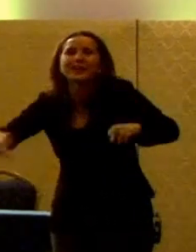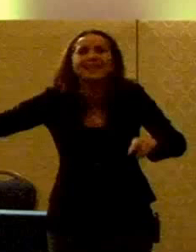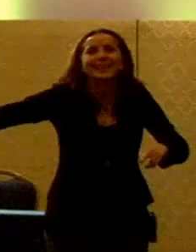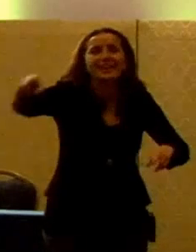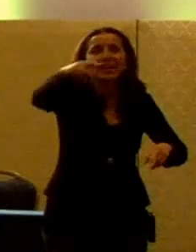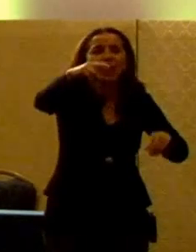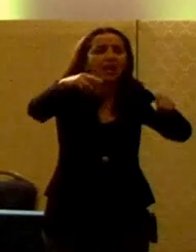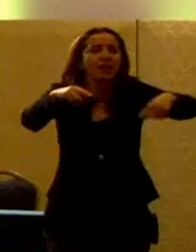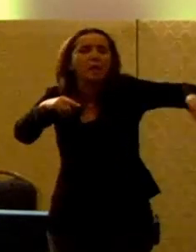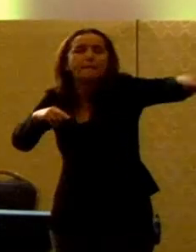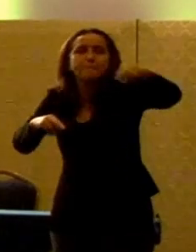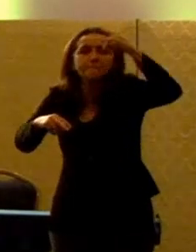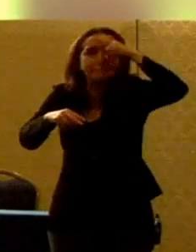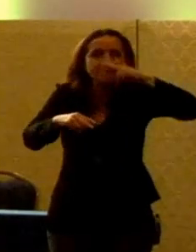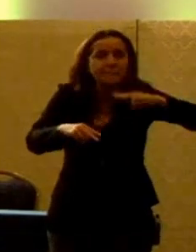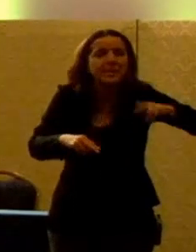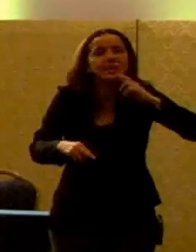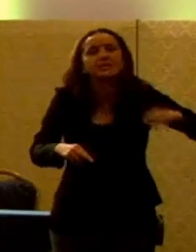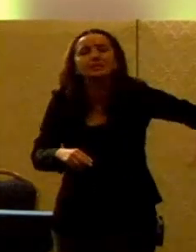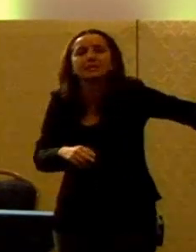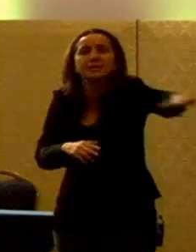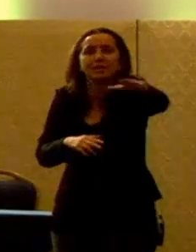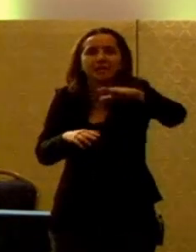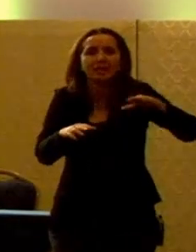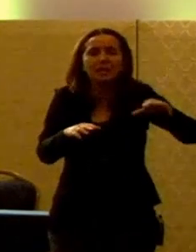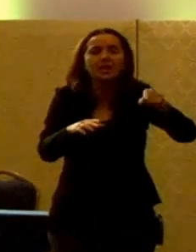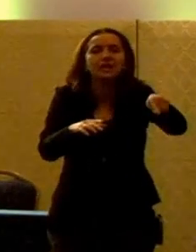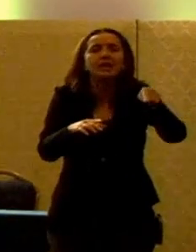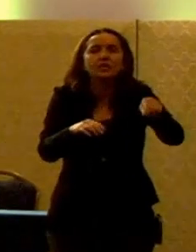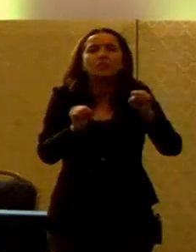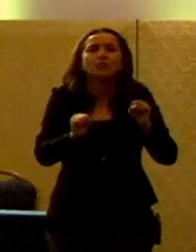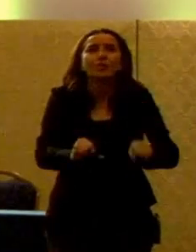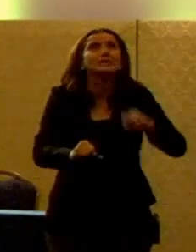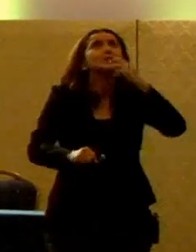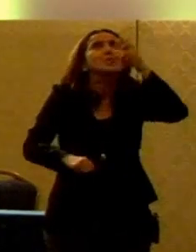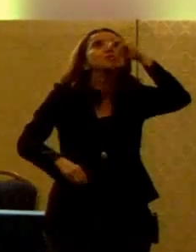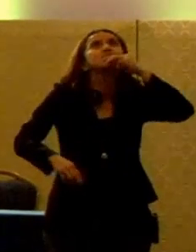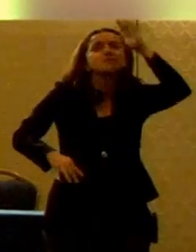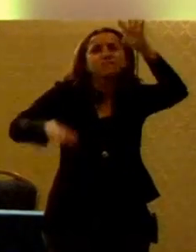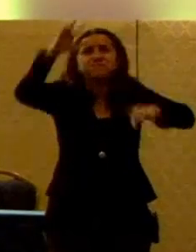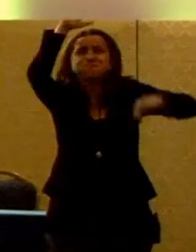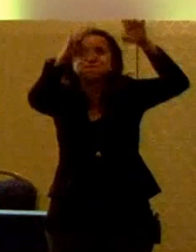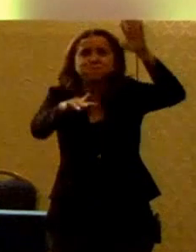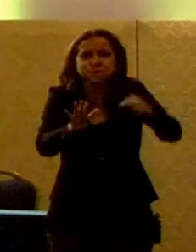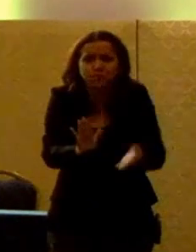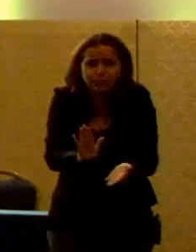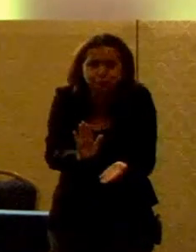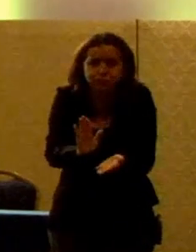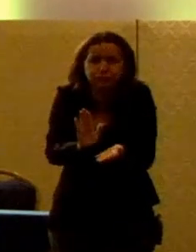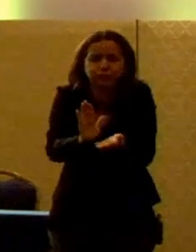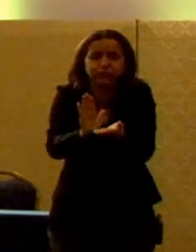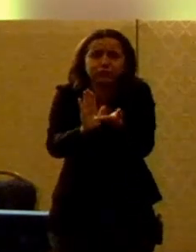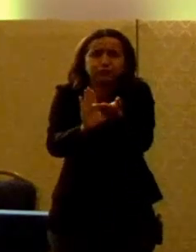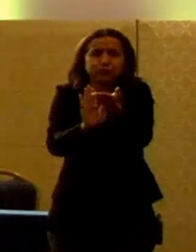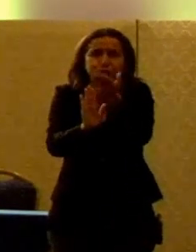México, además tiene una susceptibilidad de inundación demasiado importante. En ese tenor,